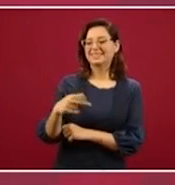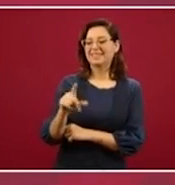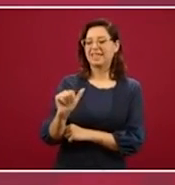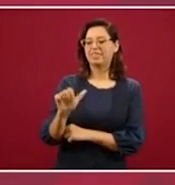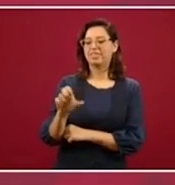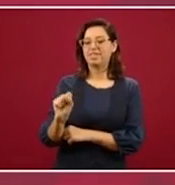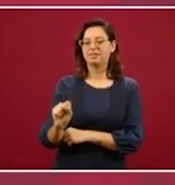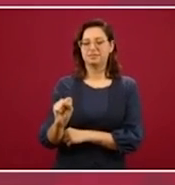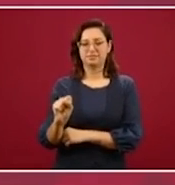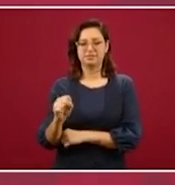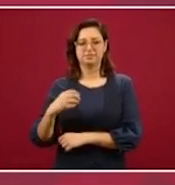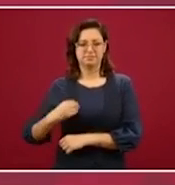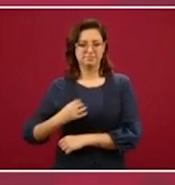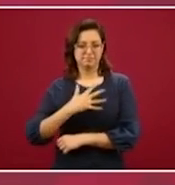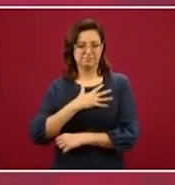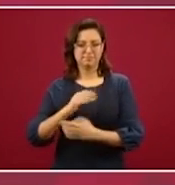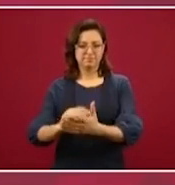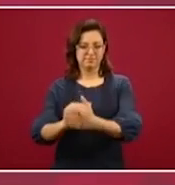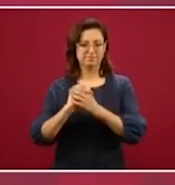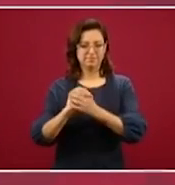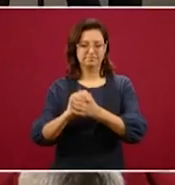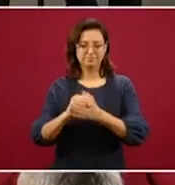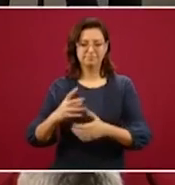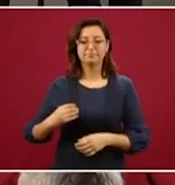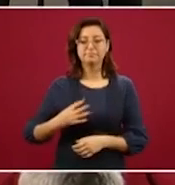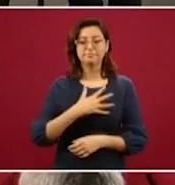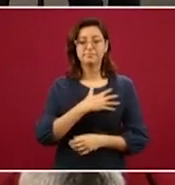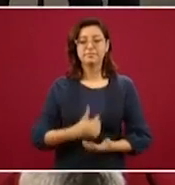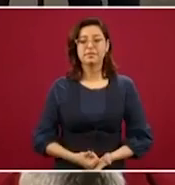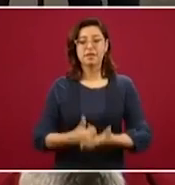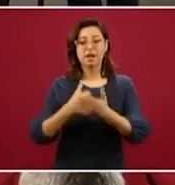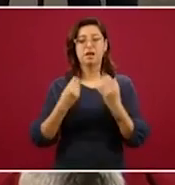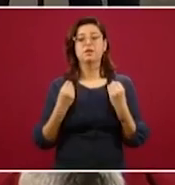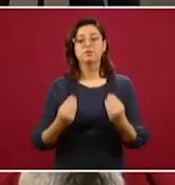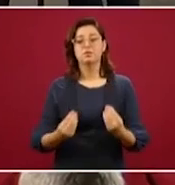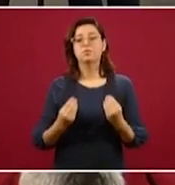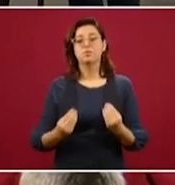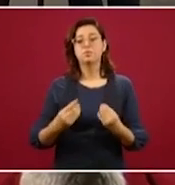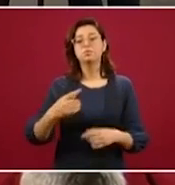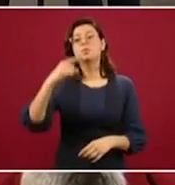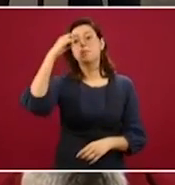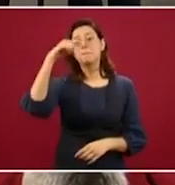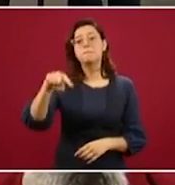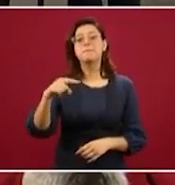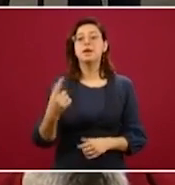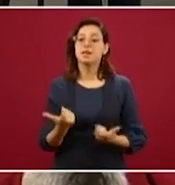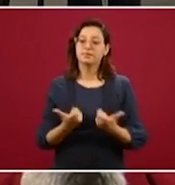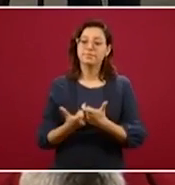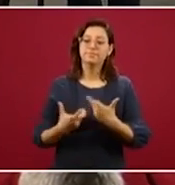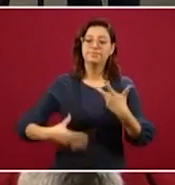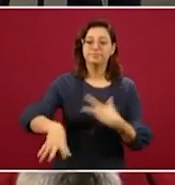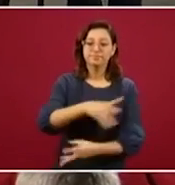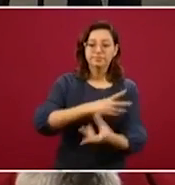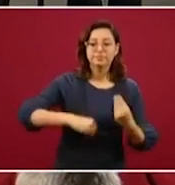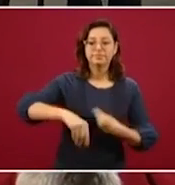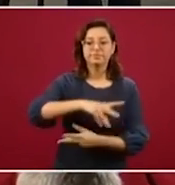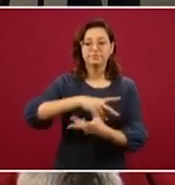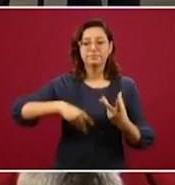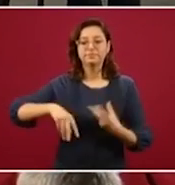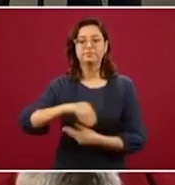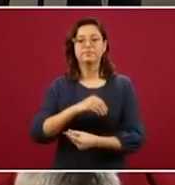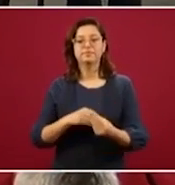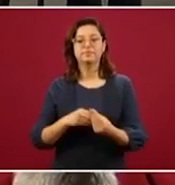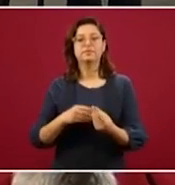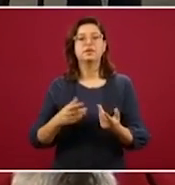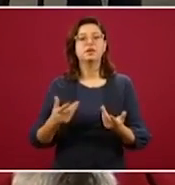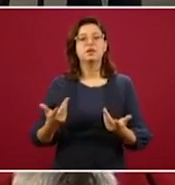el Bienestar. Esto ayuda mucho a reactivar la economía popular, la